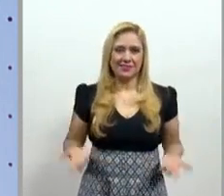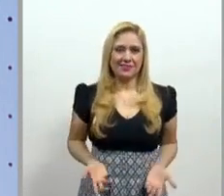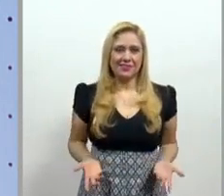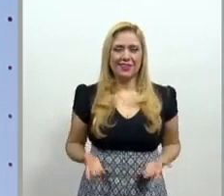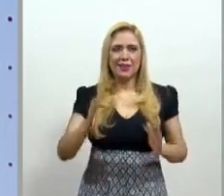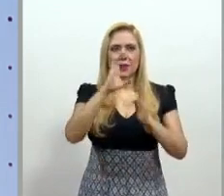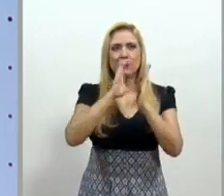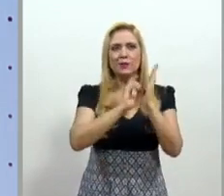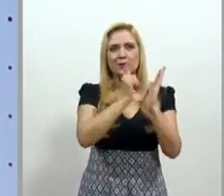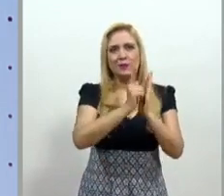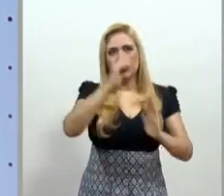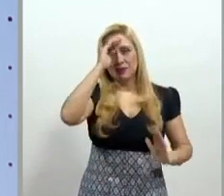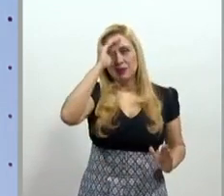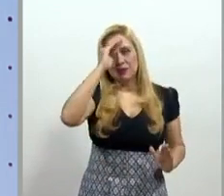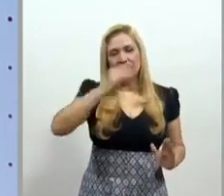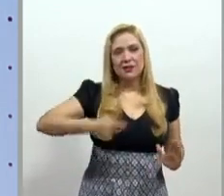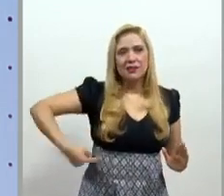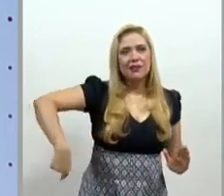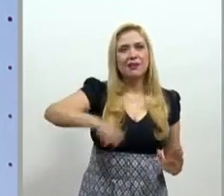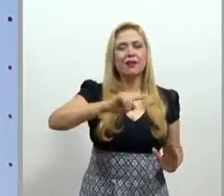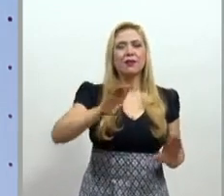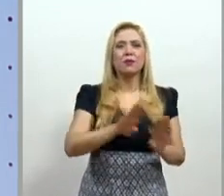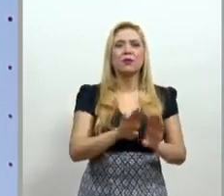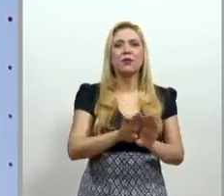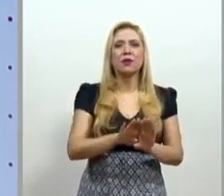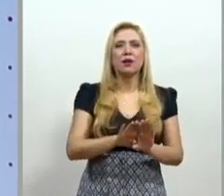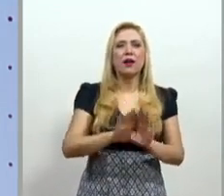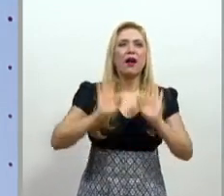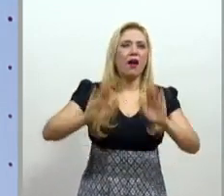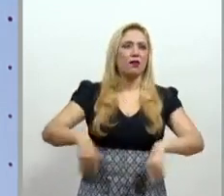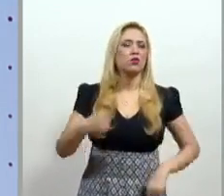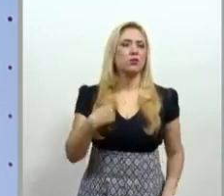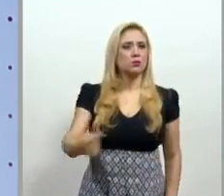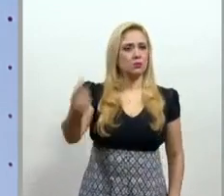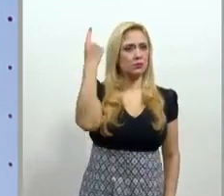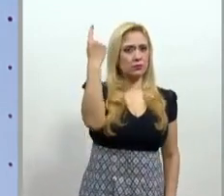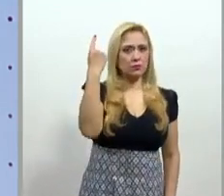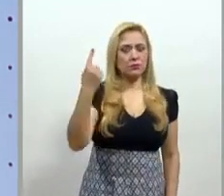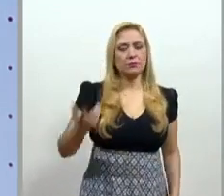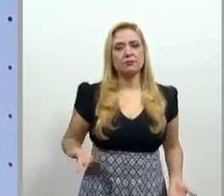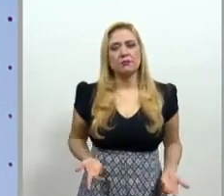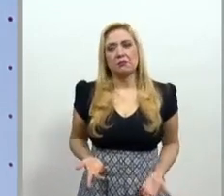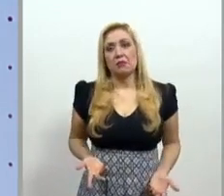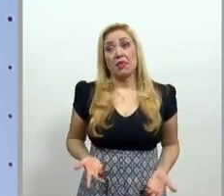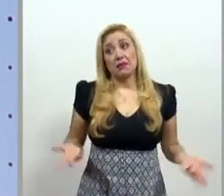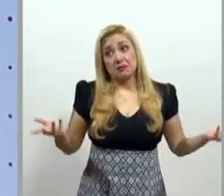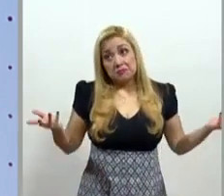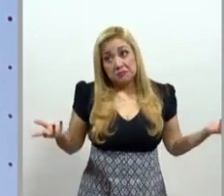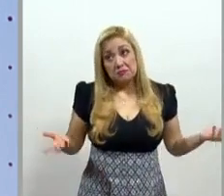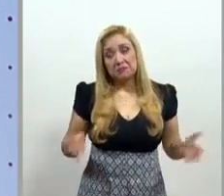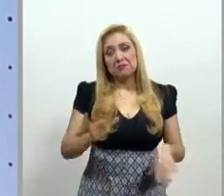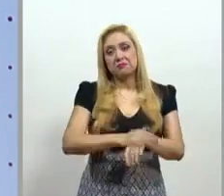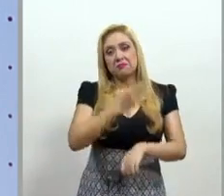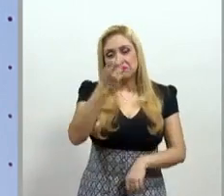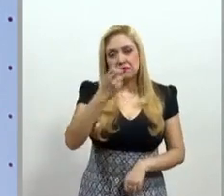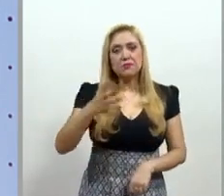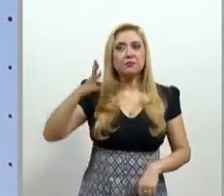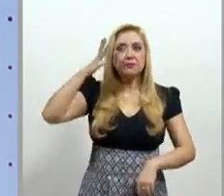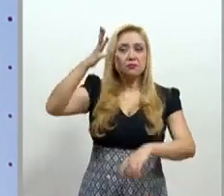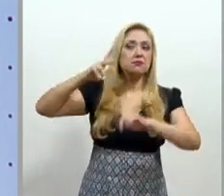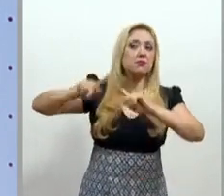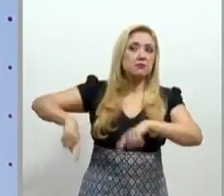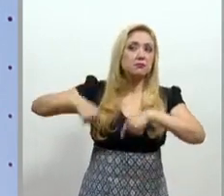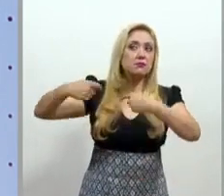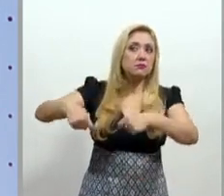este objeto colectivo holístico, entonces la conclusión lógica necesaria es que por tanto las generaciones